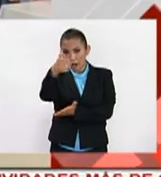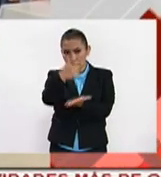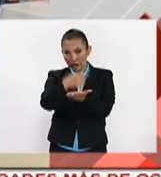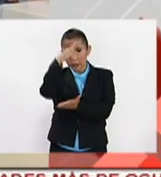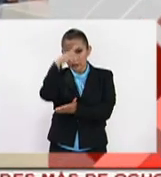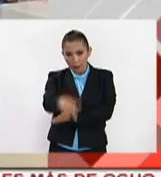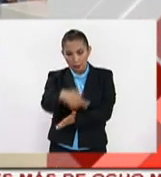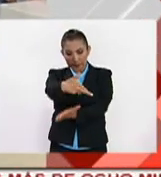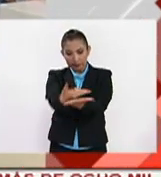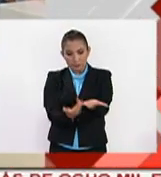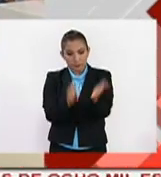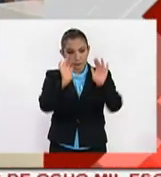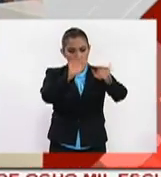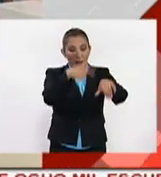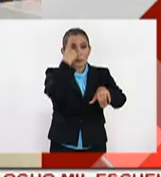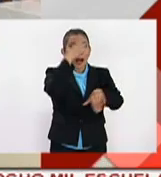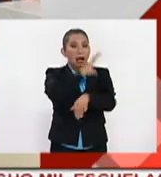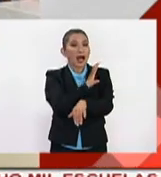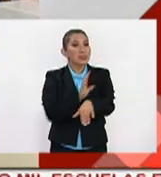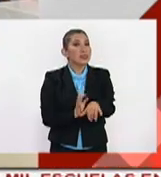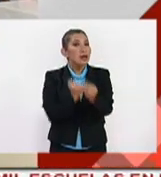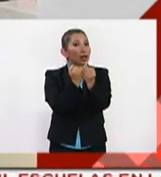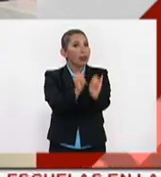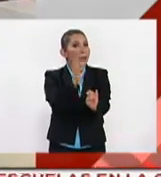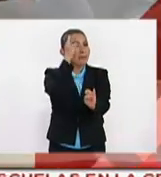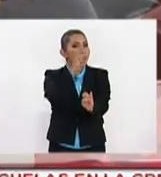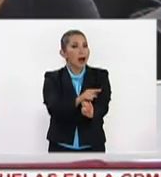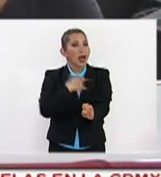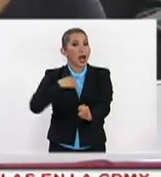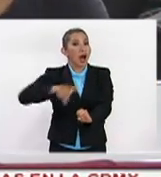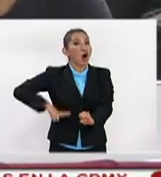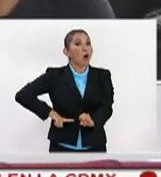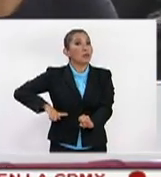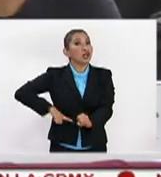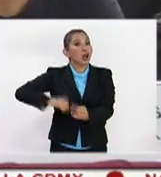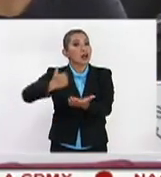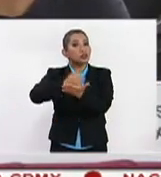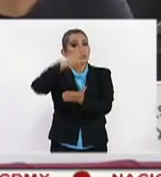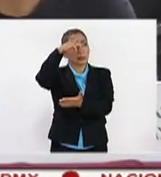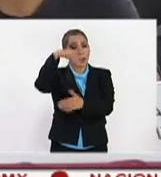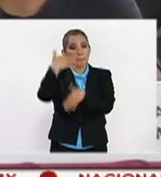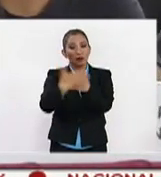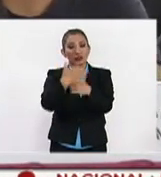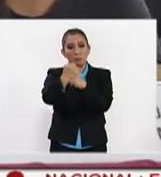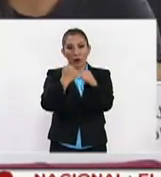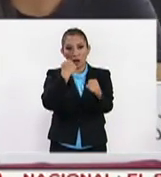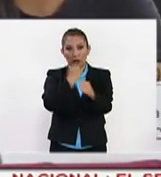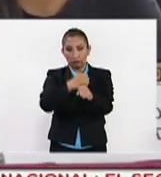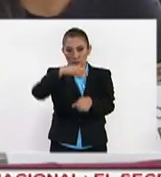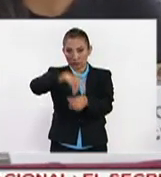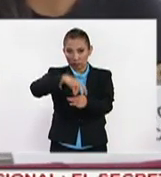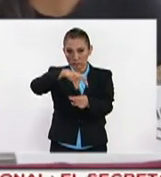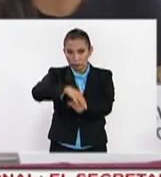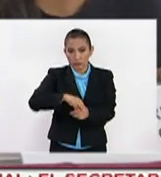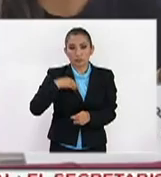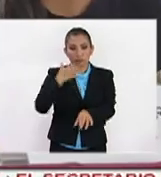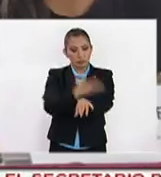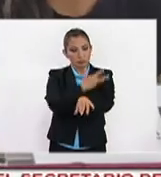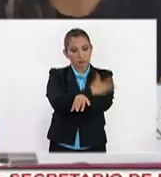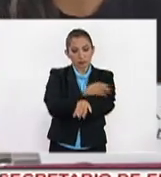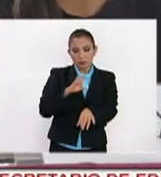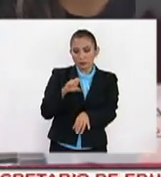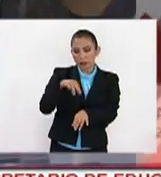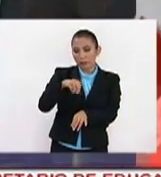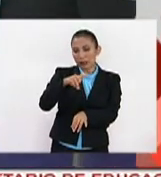de México ser registrada como candidata independiente a la jefatura de gobierno en el próximo proceso electoral. Acompañada por